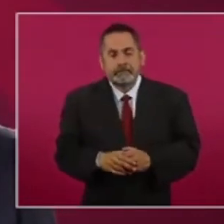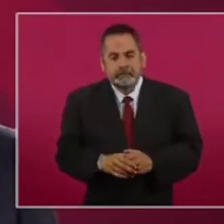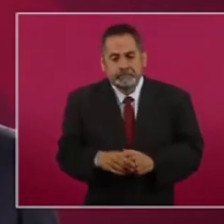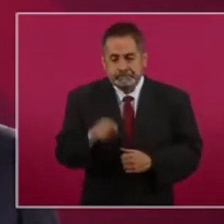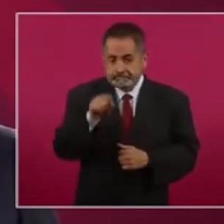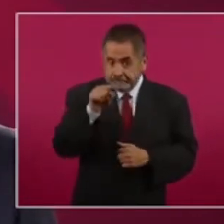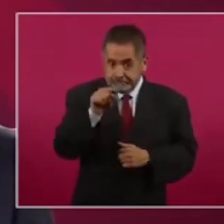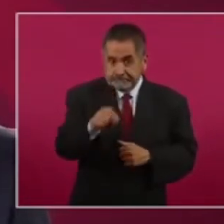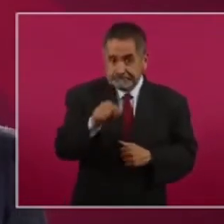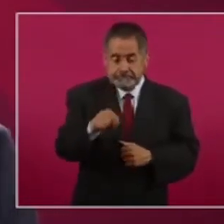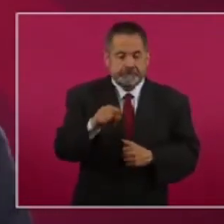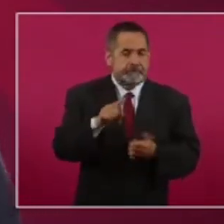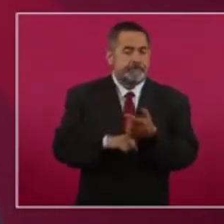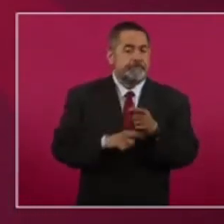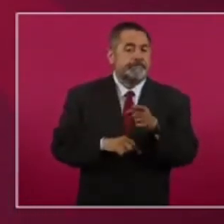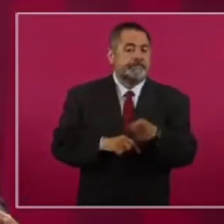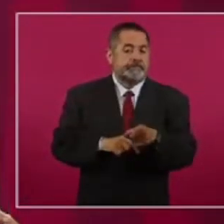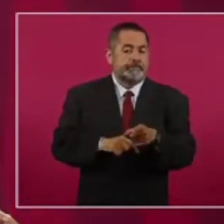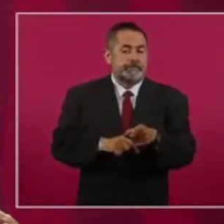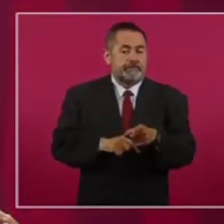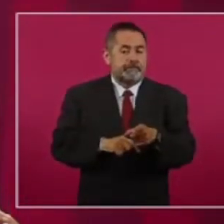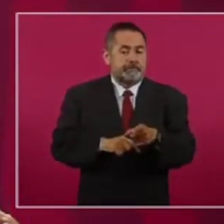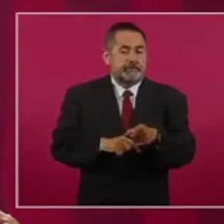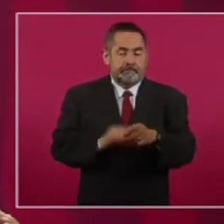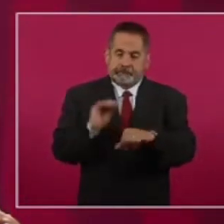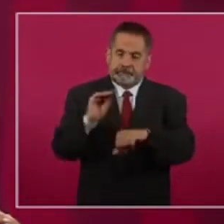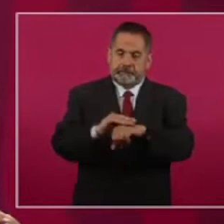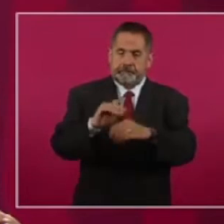vamos a crear